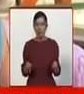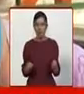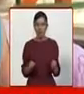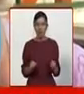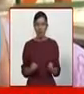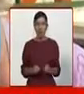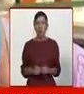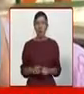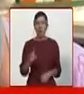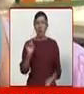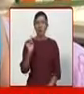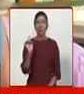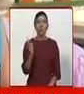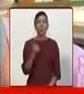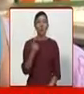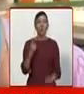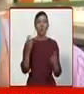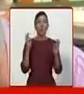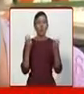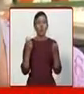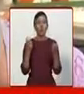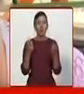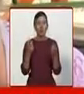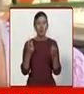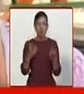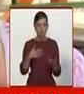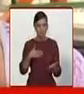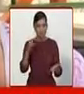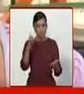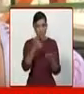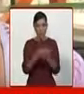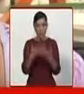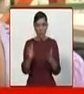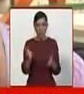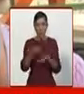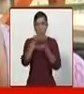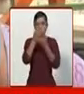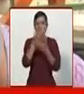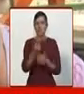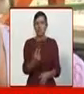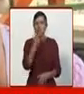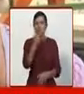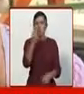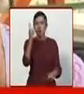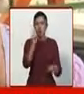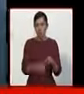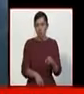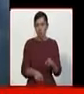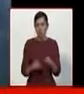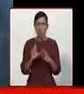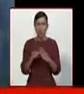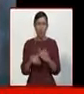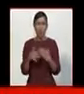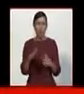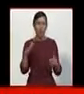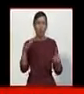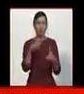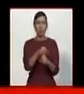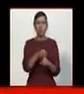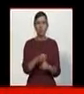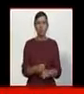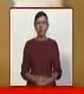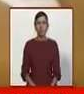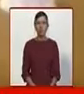Nada, simplemente a ella la han asfixiado y posteriormente la han ahorcado.